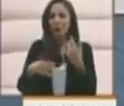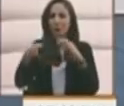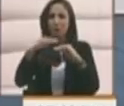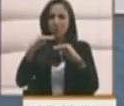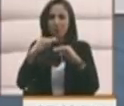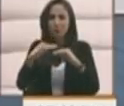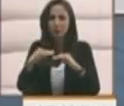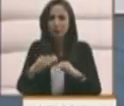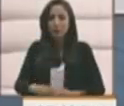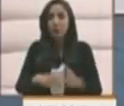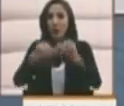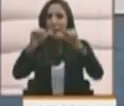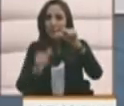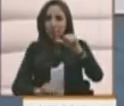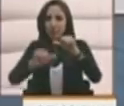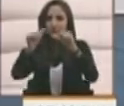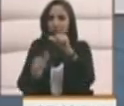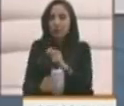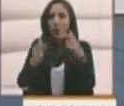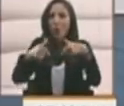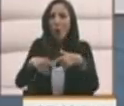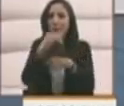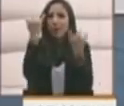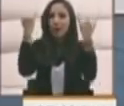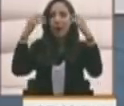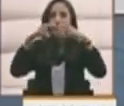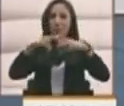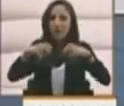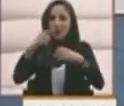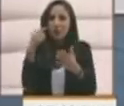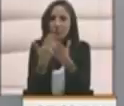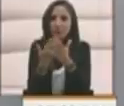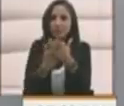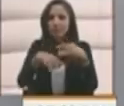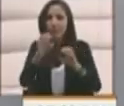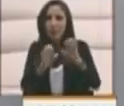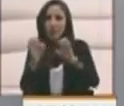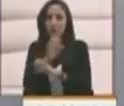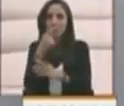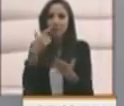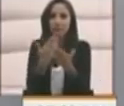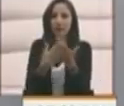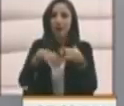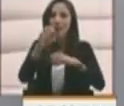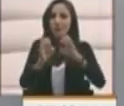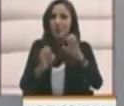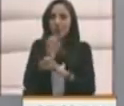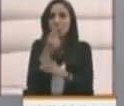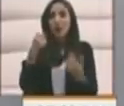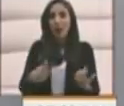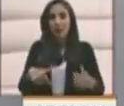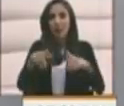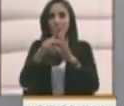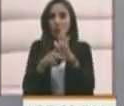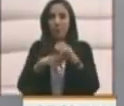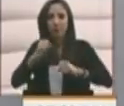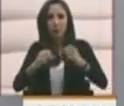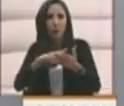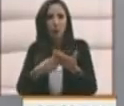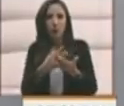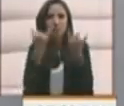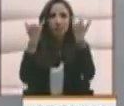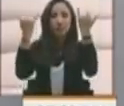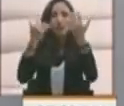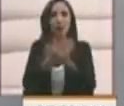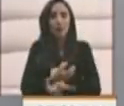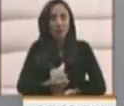redes sociales. También son muchas las investigaciones y las reflexiones que nosotros desde aquí, desde Cayendo y Corriendo, hemos hecho